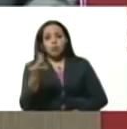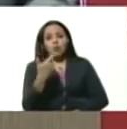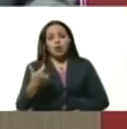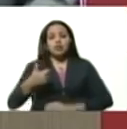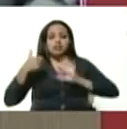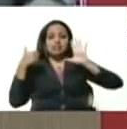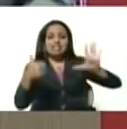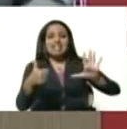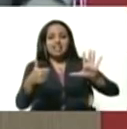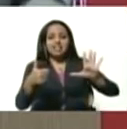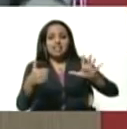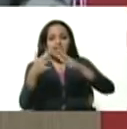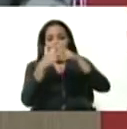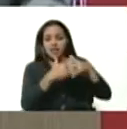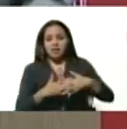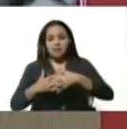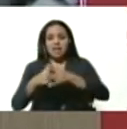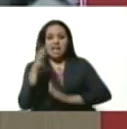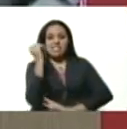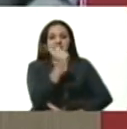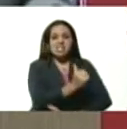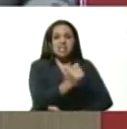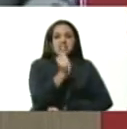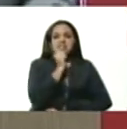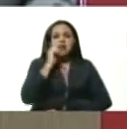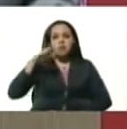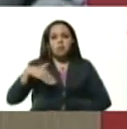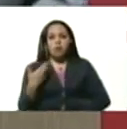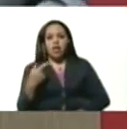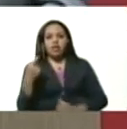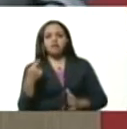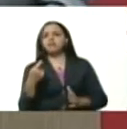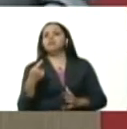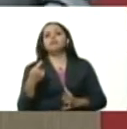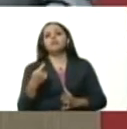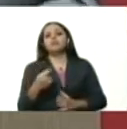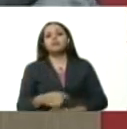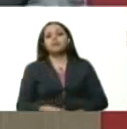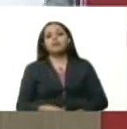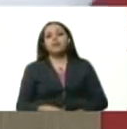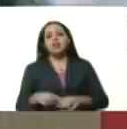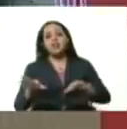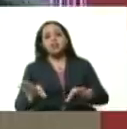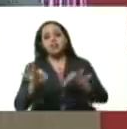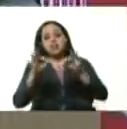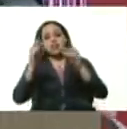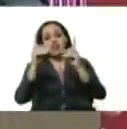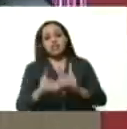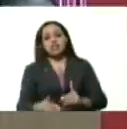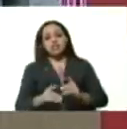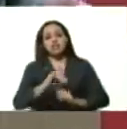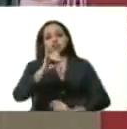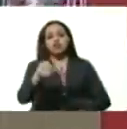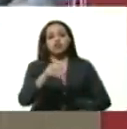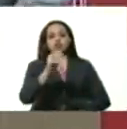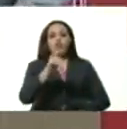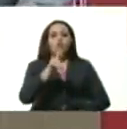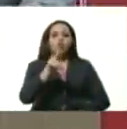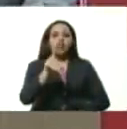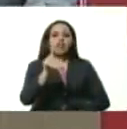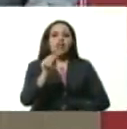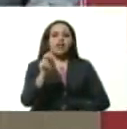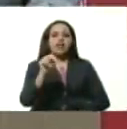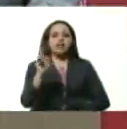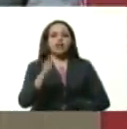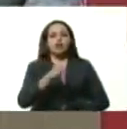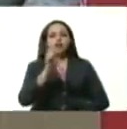de asesinos a ver cuál pues tiraba la parada y se decantaron por la empresa de Jordan Goodrow. Si hasta firmaron